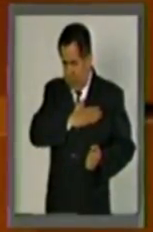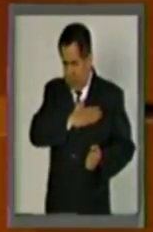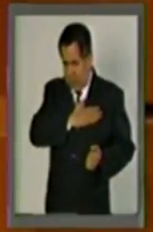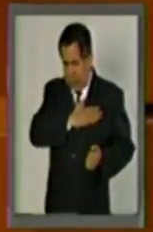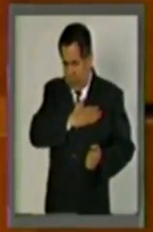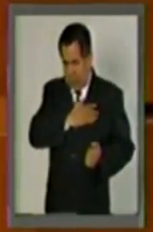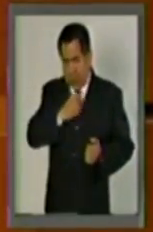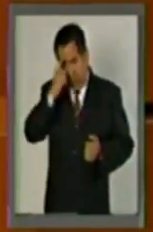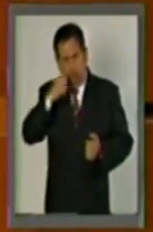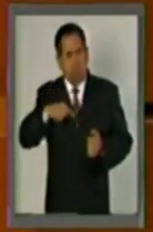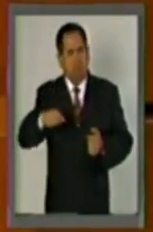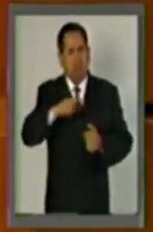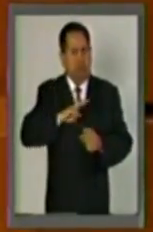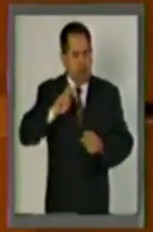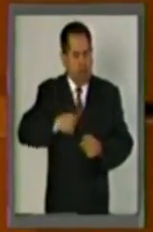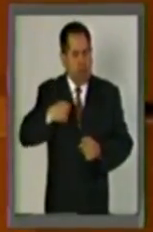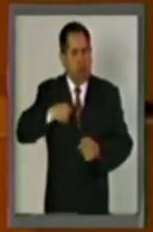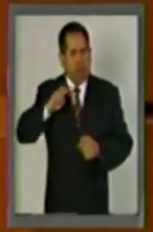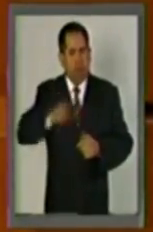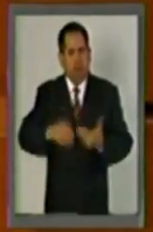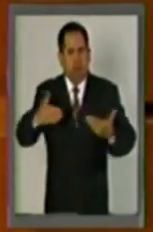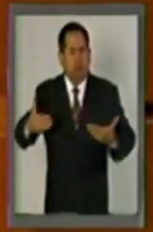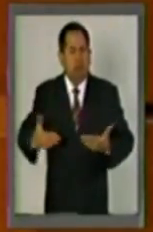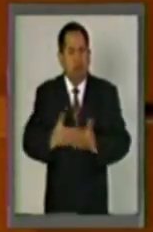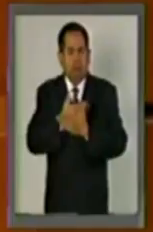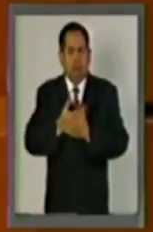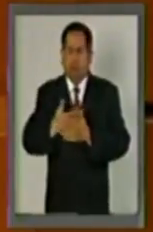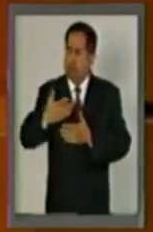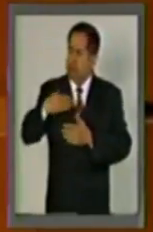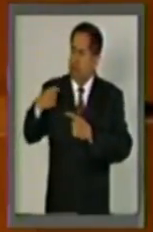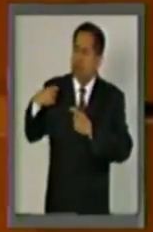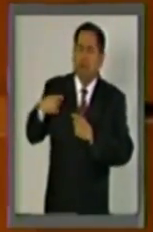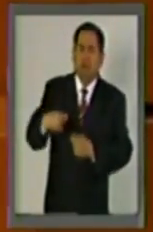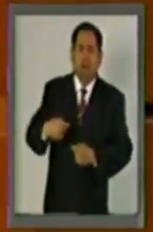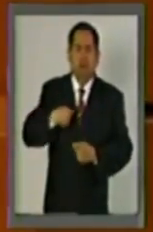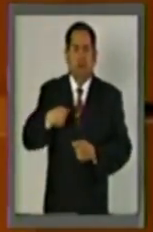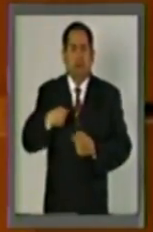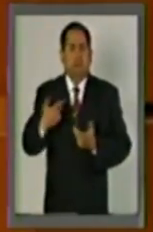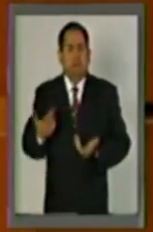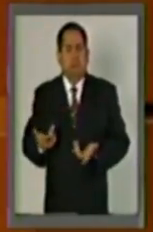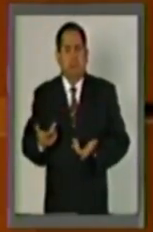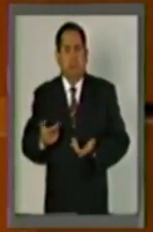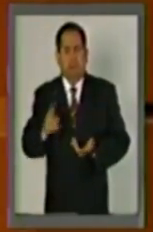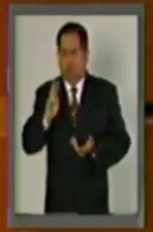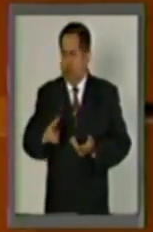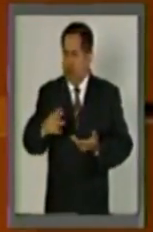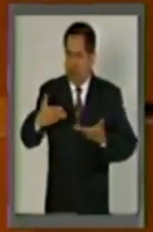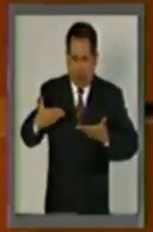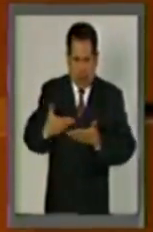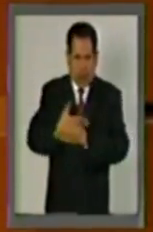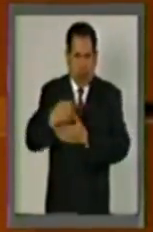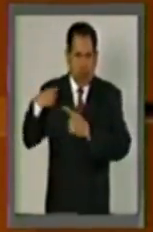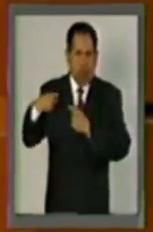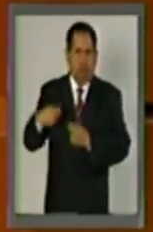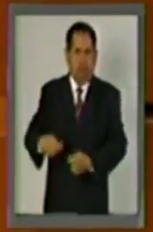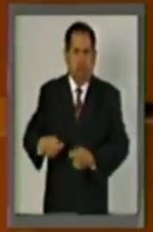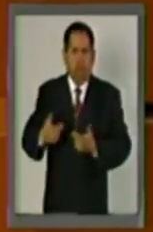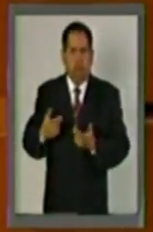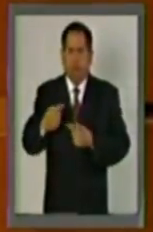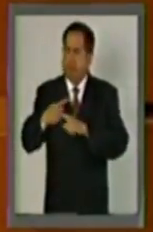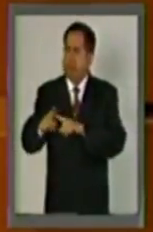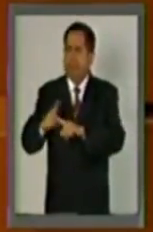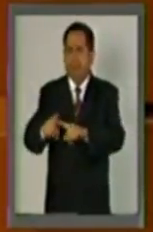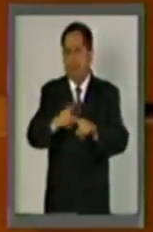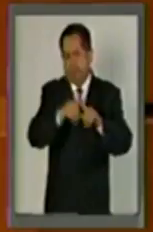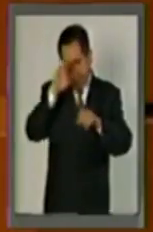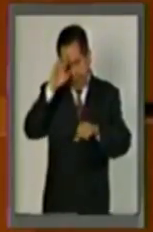Que para quienes somos originarios o tenemos un origen en las